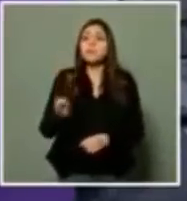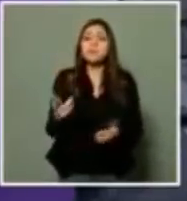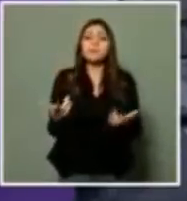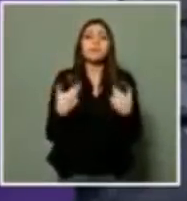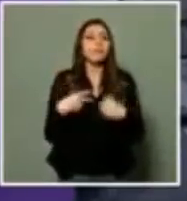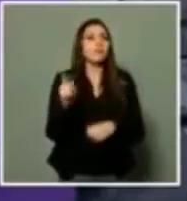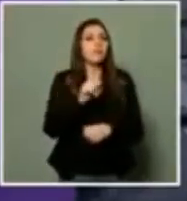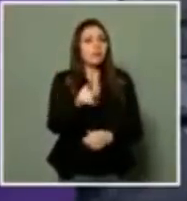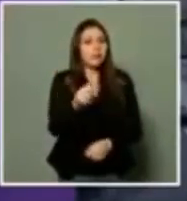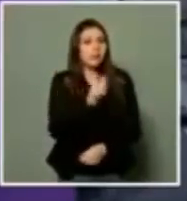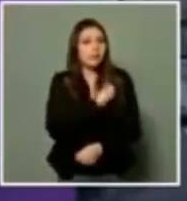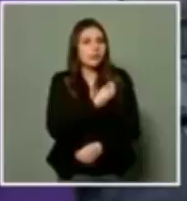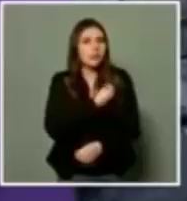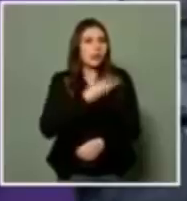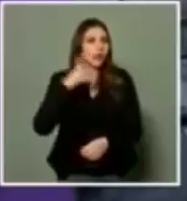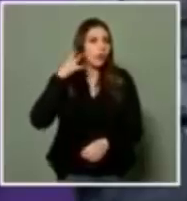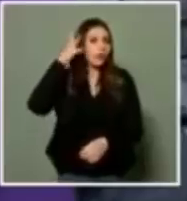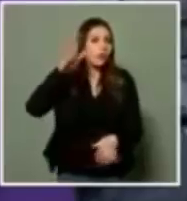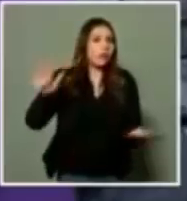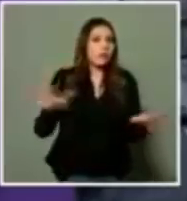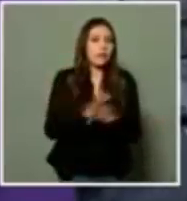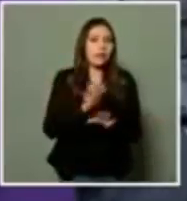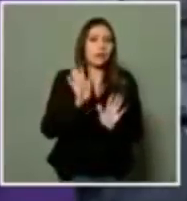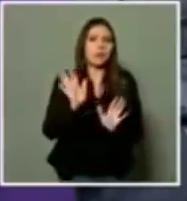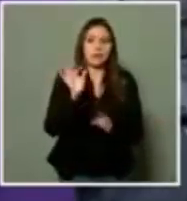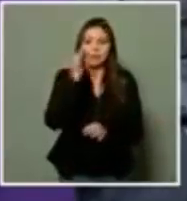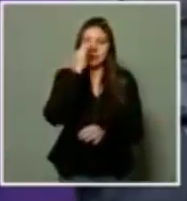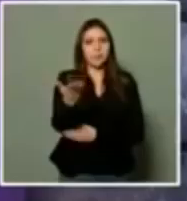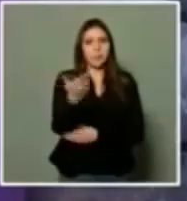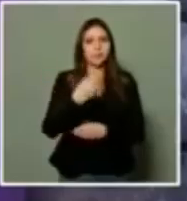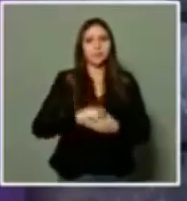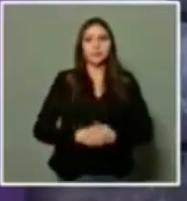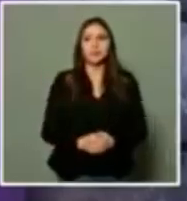esperanza ya viene. Juntos haremos historia.